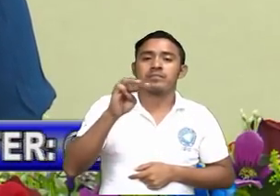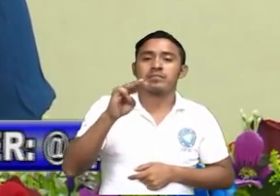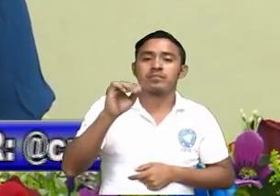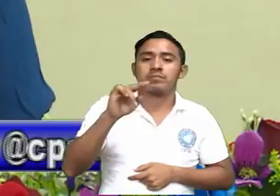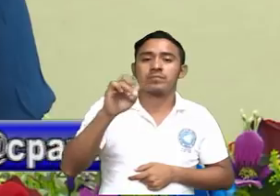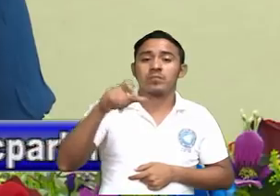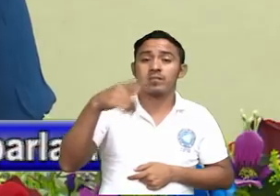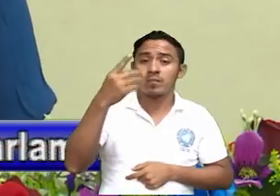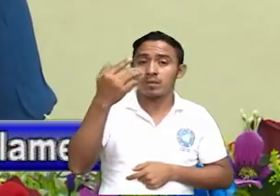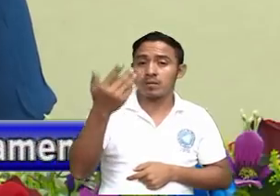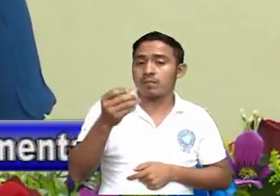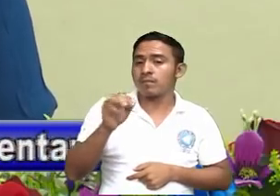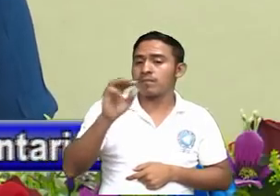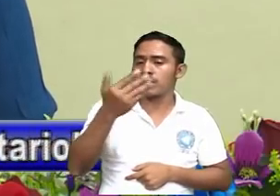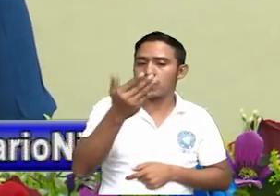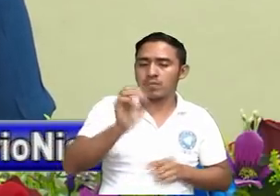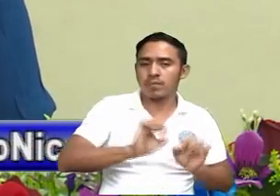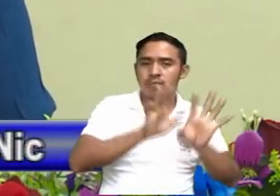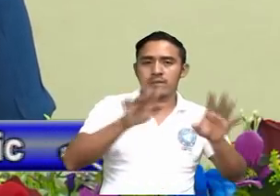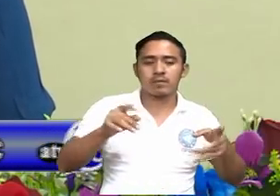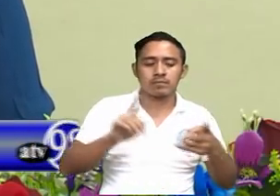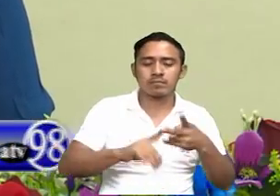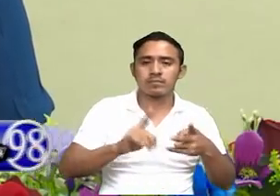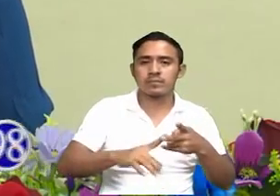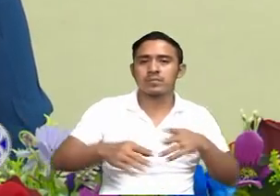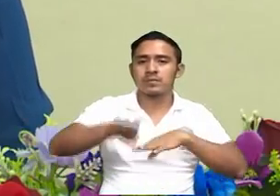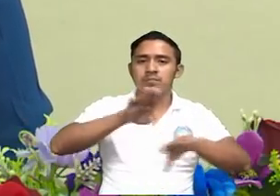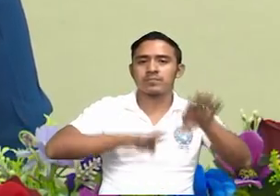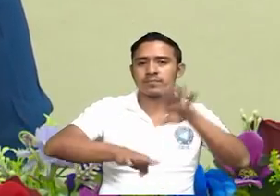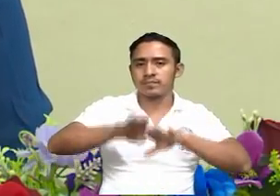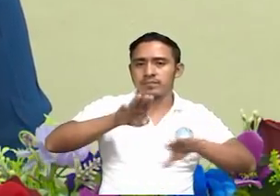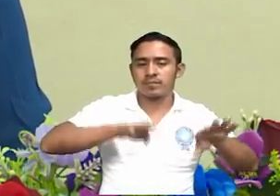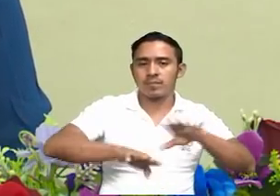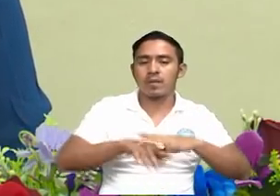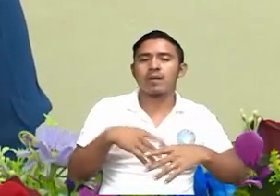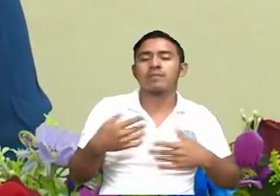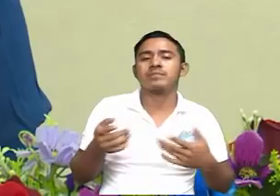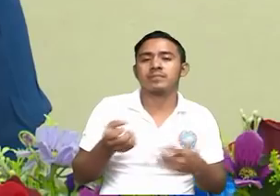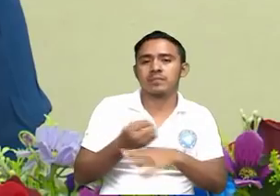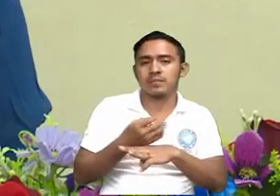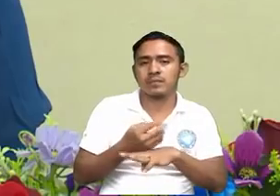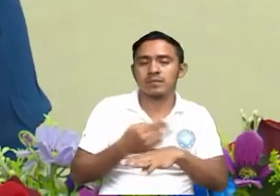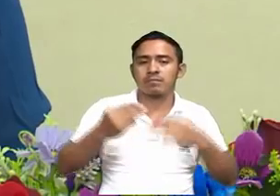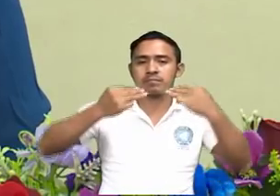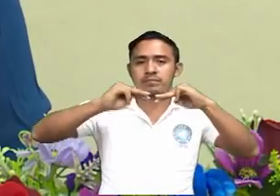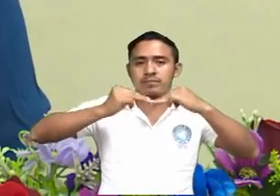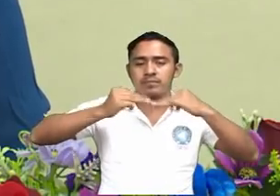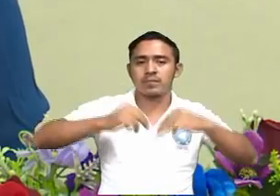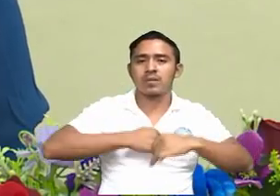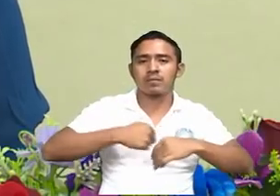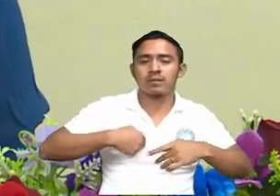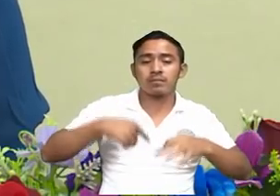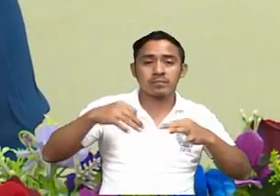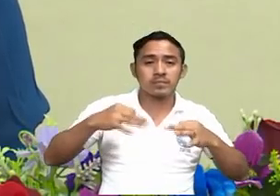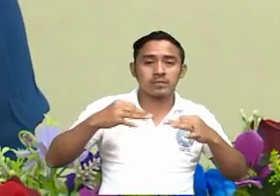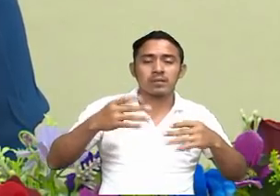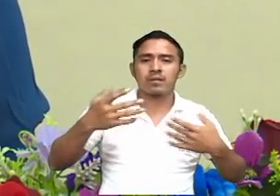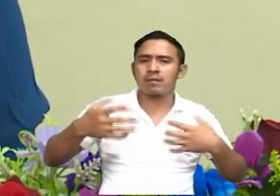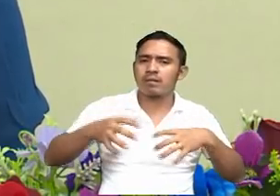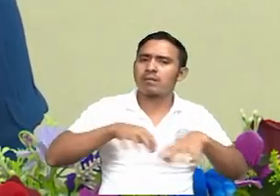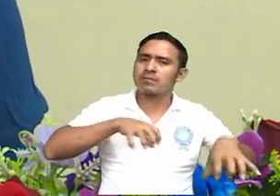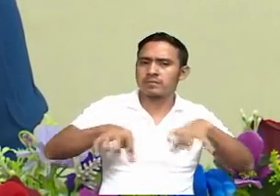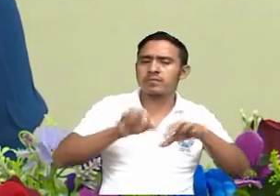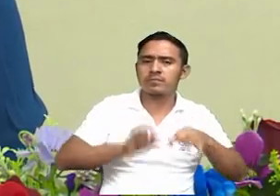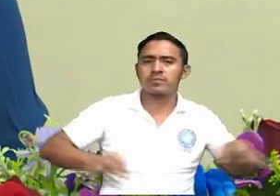las 9 de la mañana y en el centro turístico Jiloá con la alcaldía de Matiares. Vamos a destacar con una actividad bien